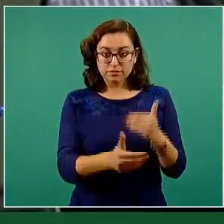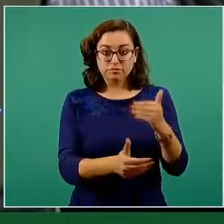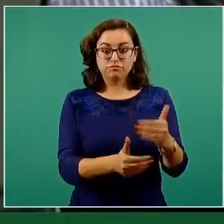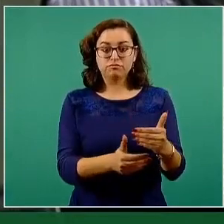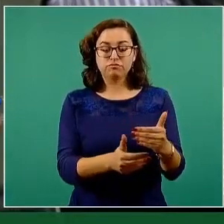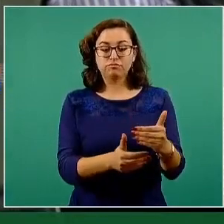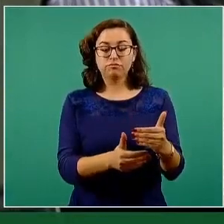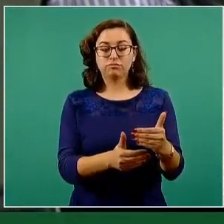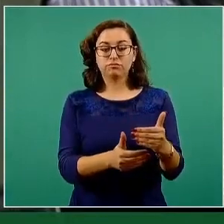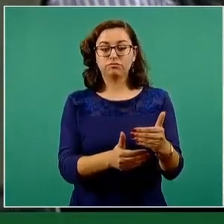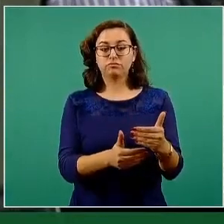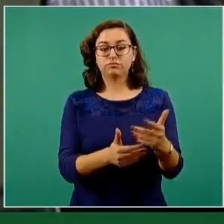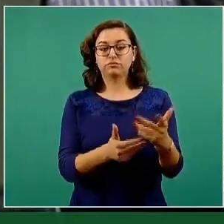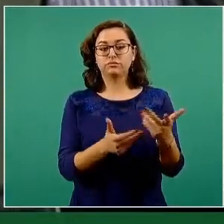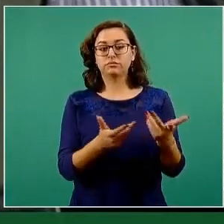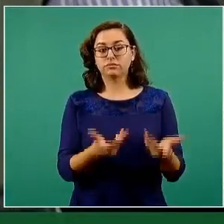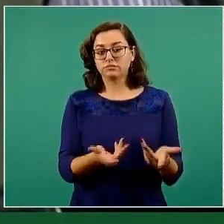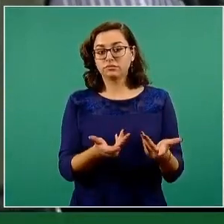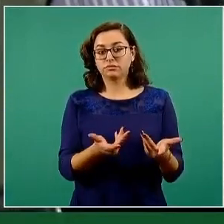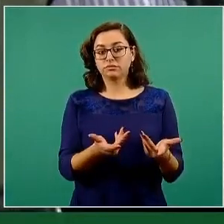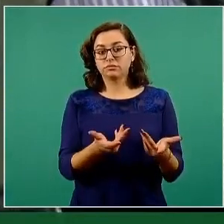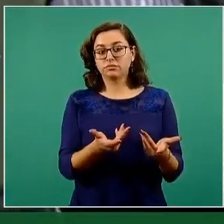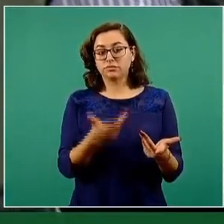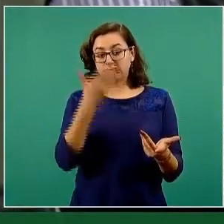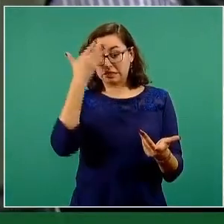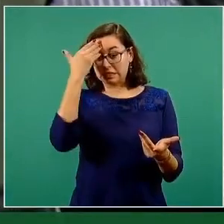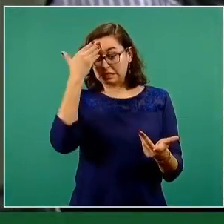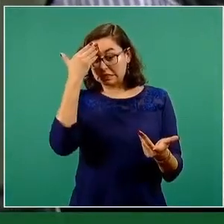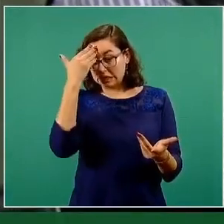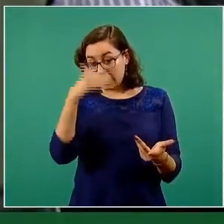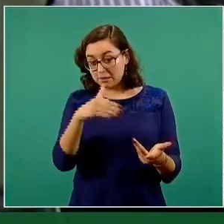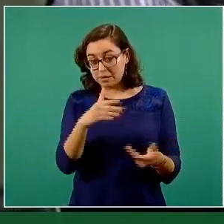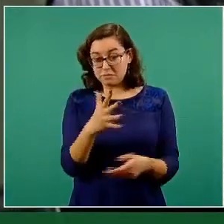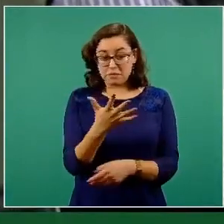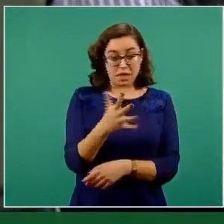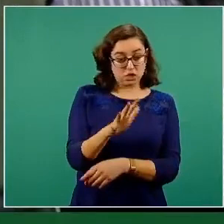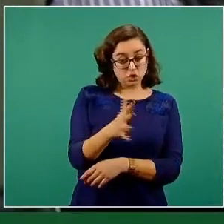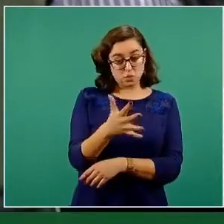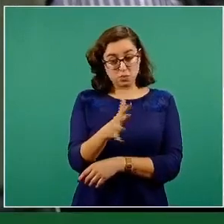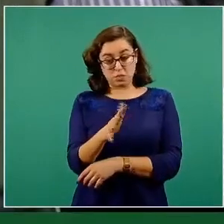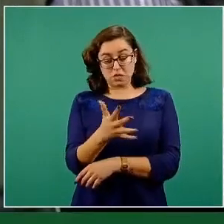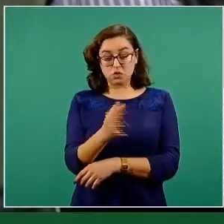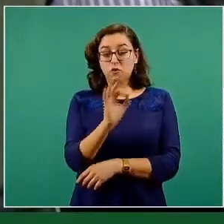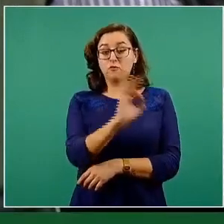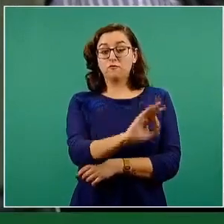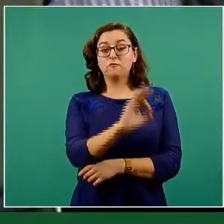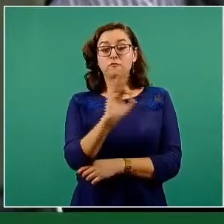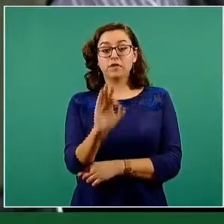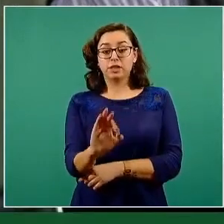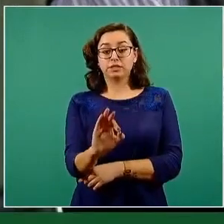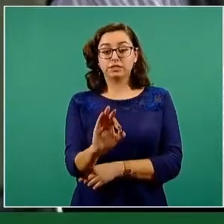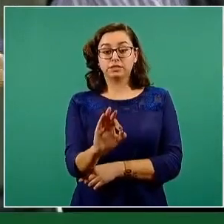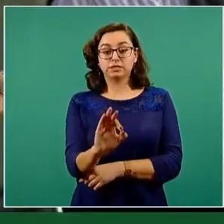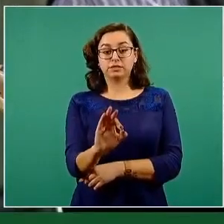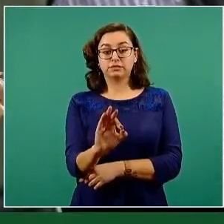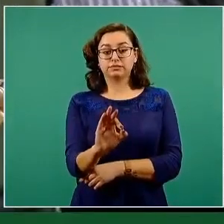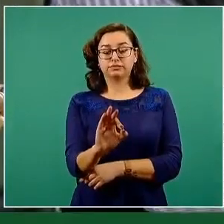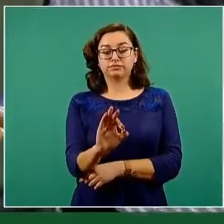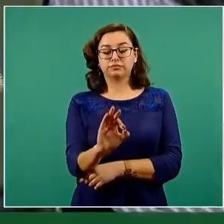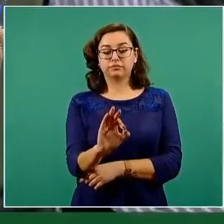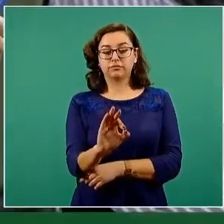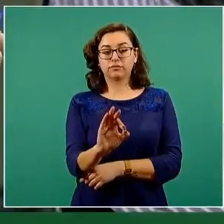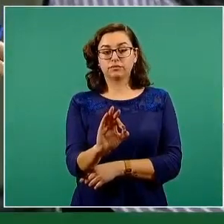¿qué tanto, si ya tienen alguna fecha o aproximada, más o menos, en